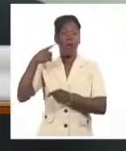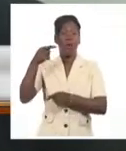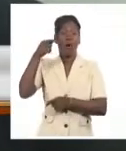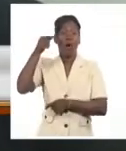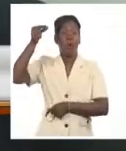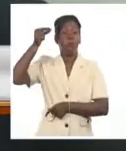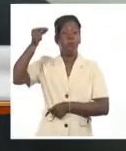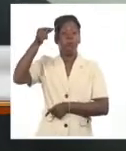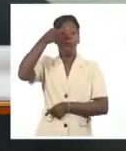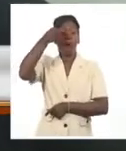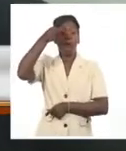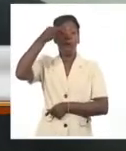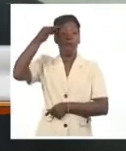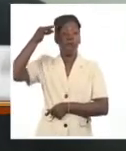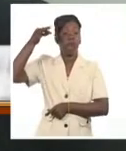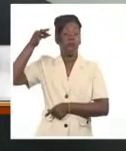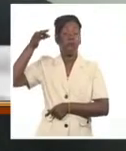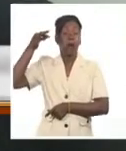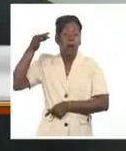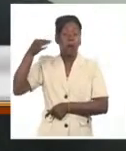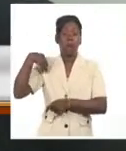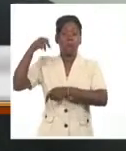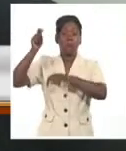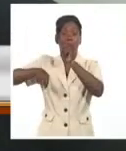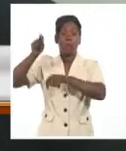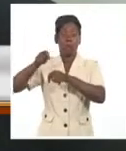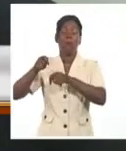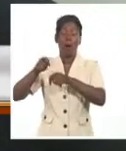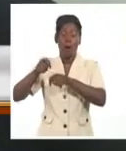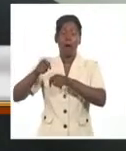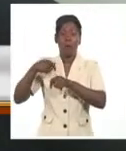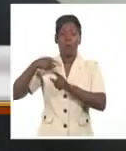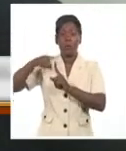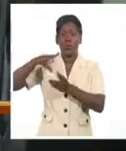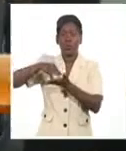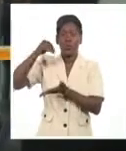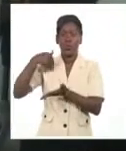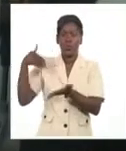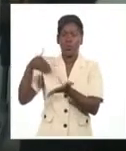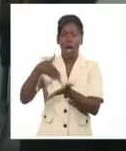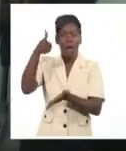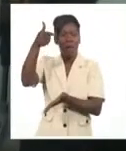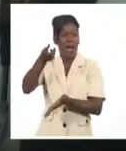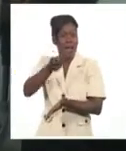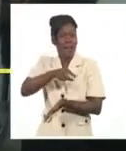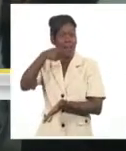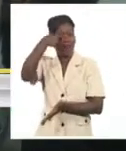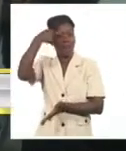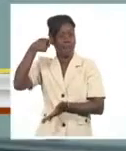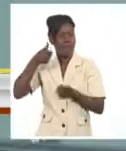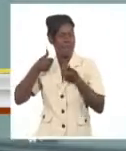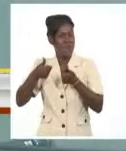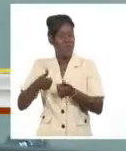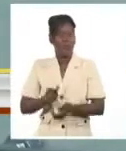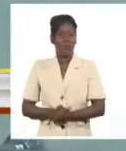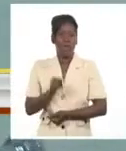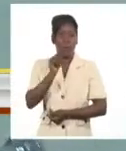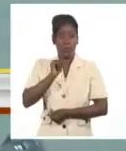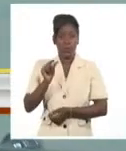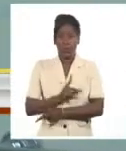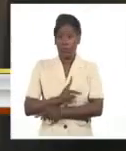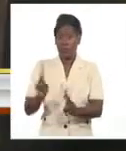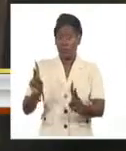ya pasadita, y ya me dieron el turno y ya me pude operar ayer. Especialistas de alto nivel